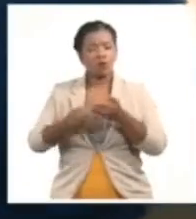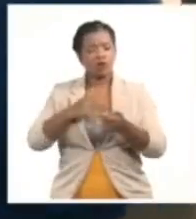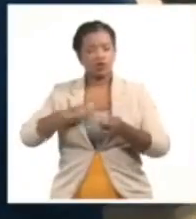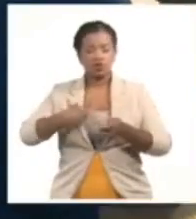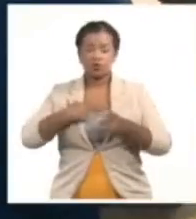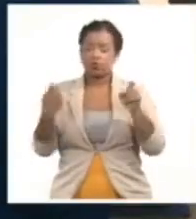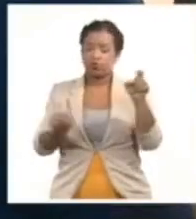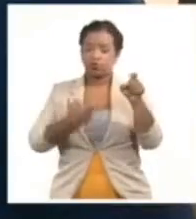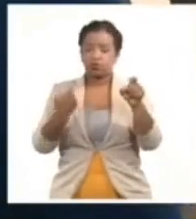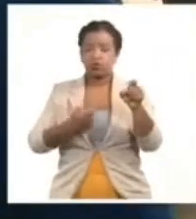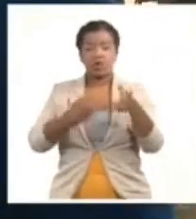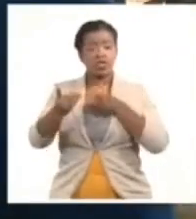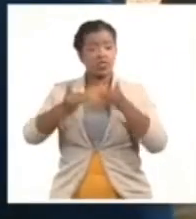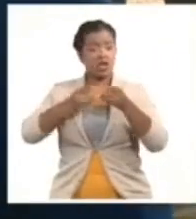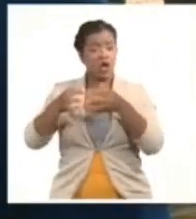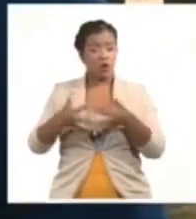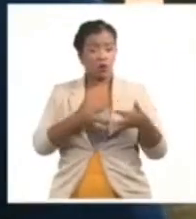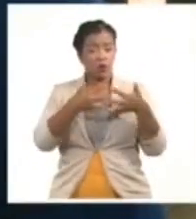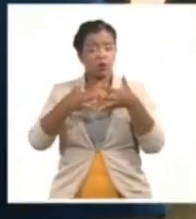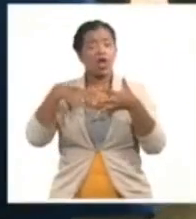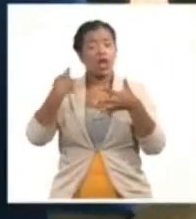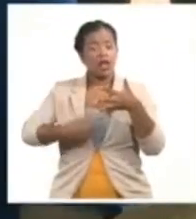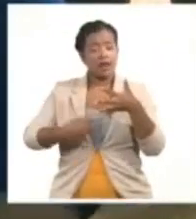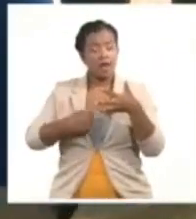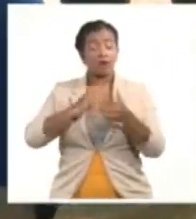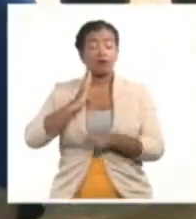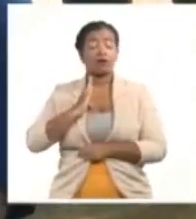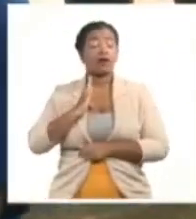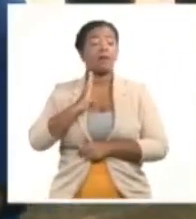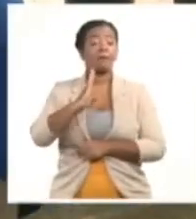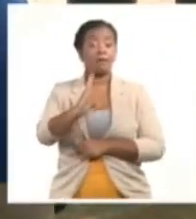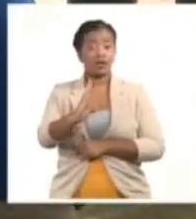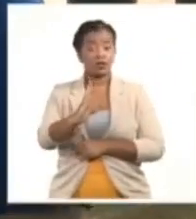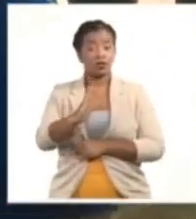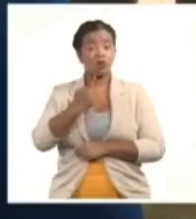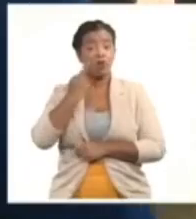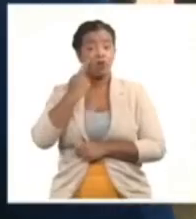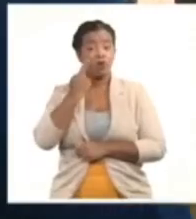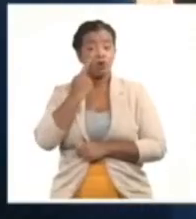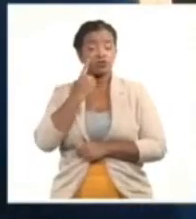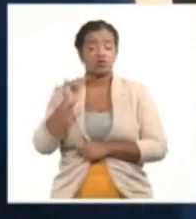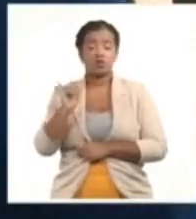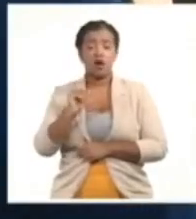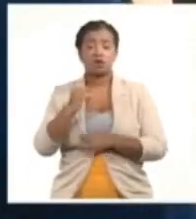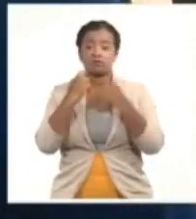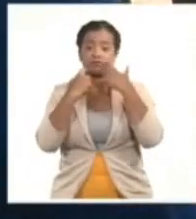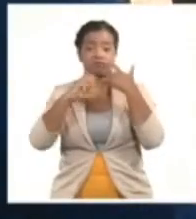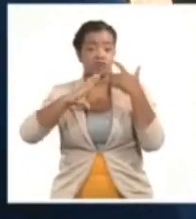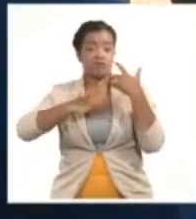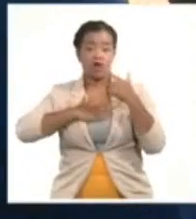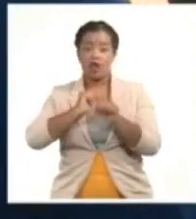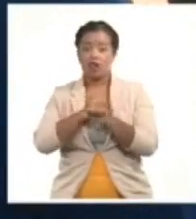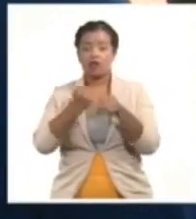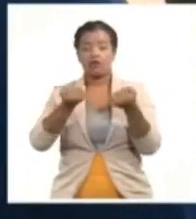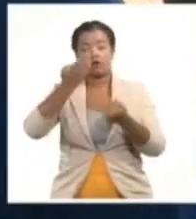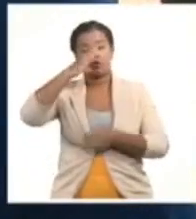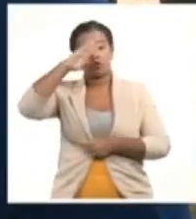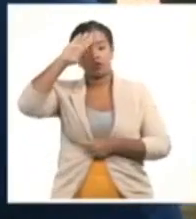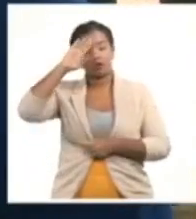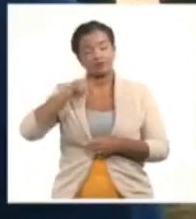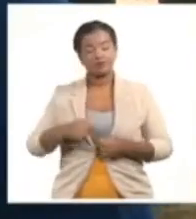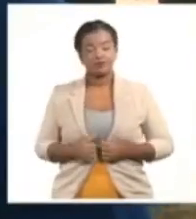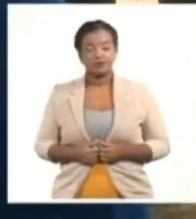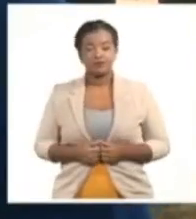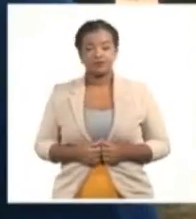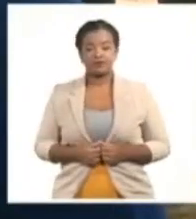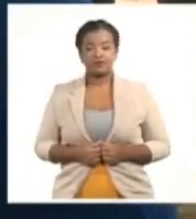los eeuu debe partir de posiciones de respeto y de total reconocimiento a la soberanía de cuba lisandra sexto sistema